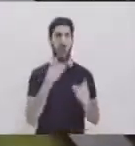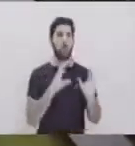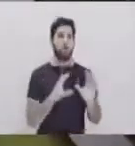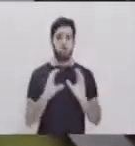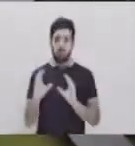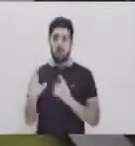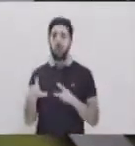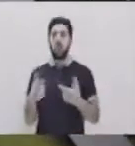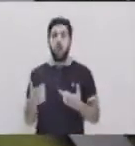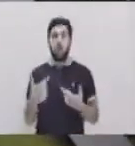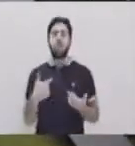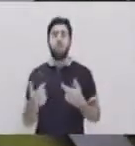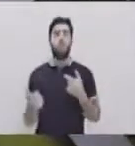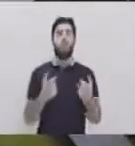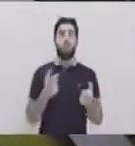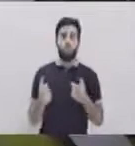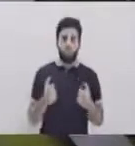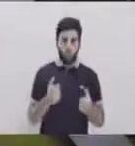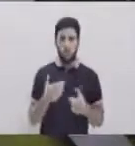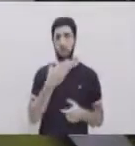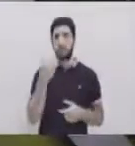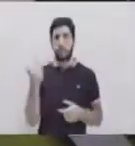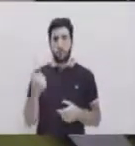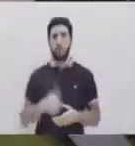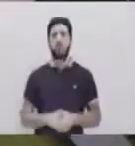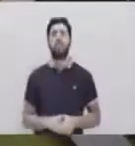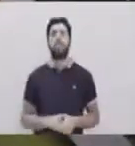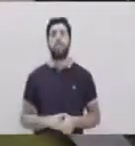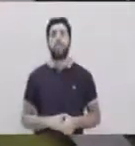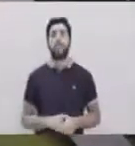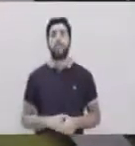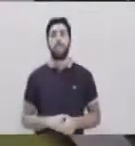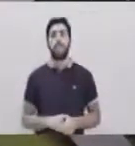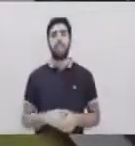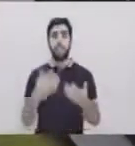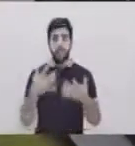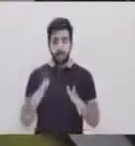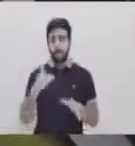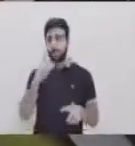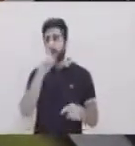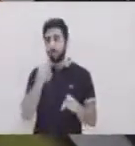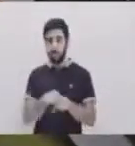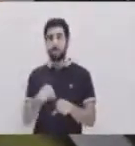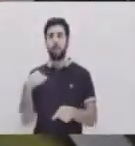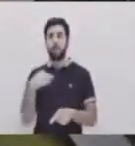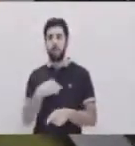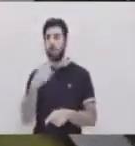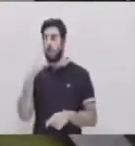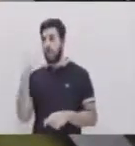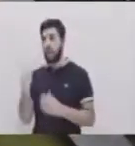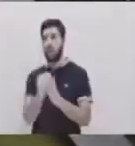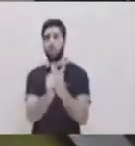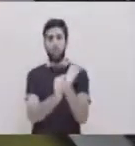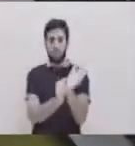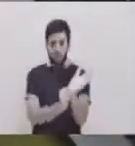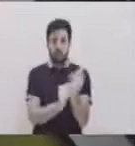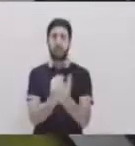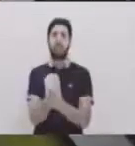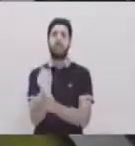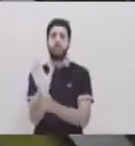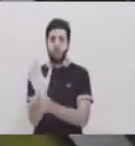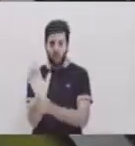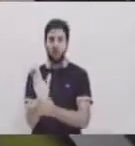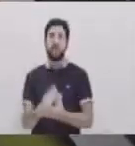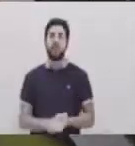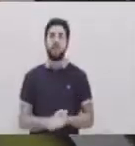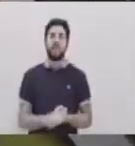esas precauciones, ¿verdad? Que hay que tener. Exactamente, así es. Entonces vamos a colocar nuestros guantes